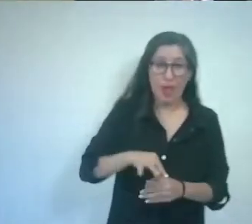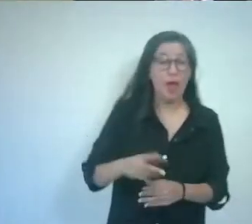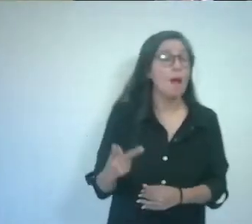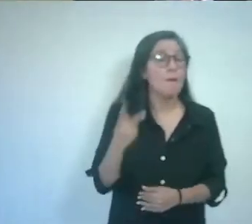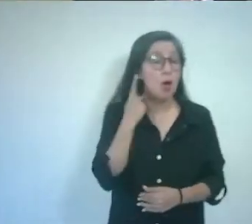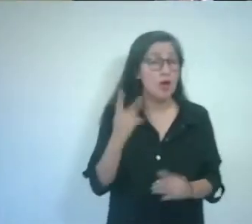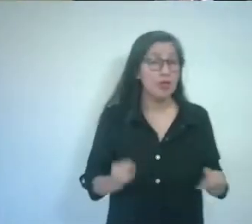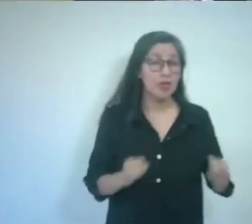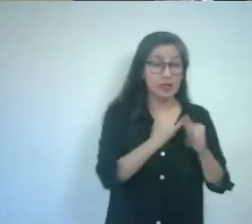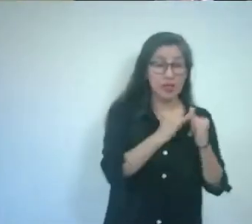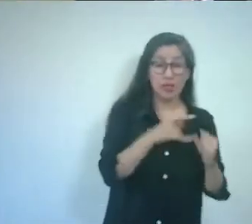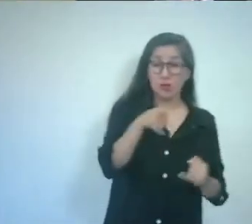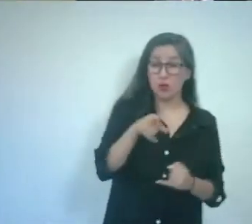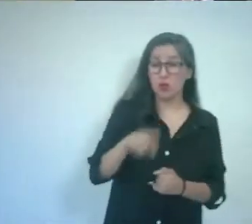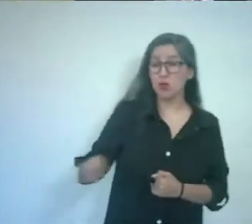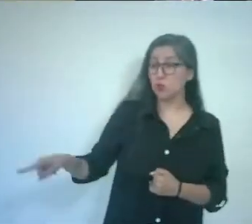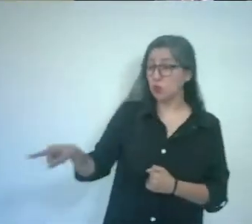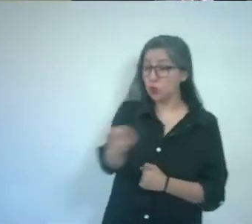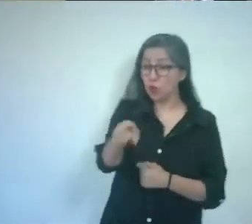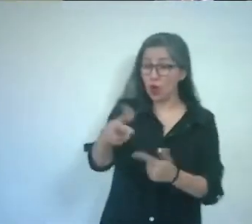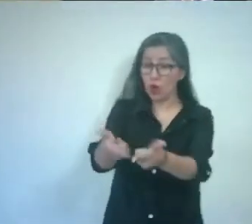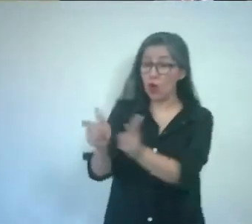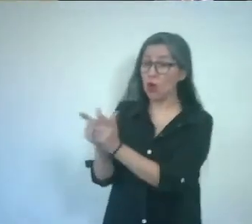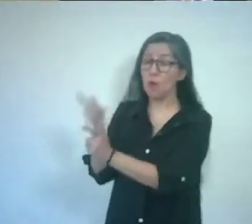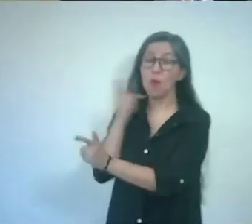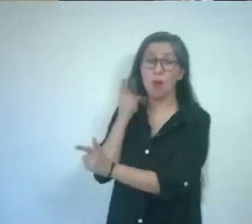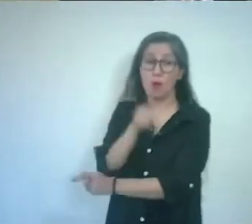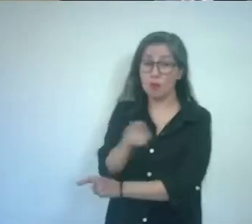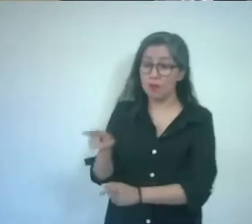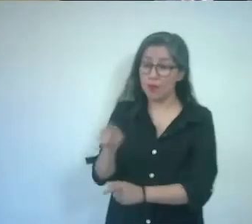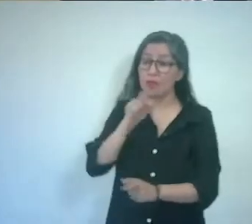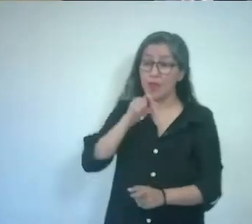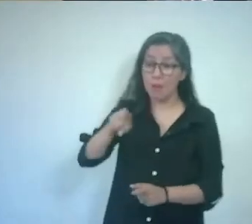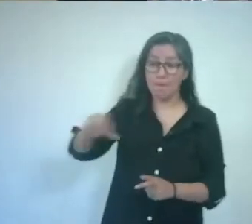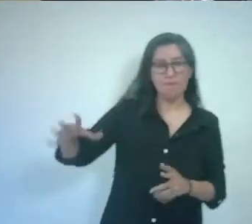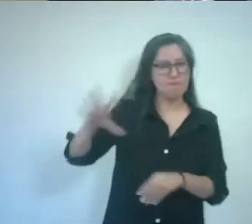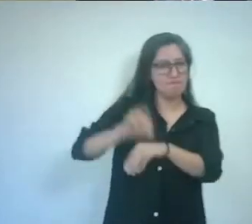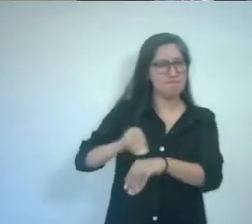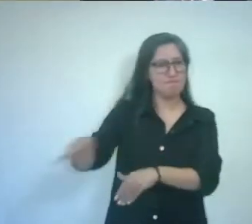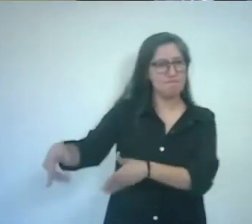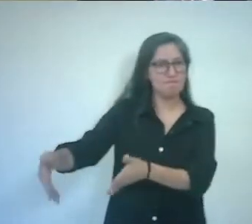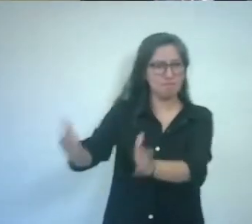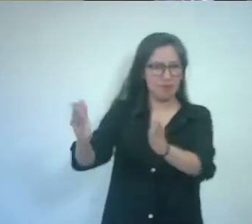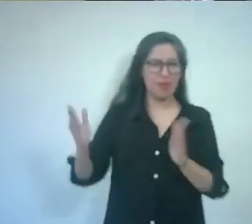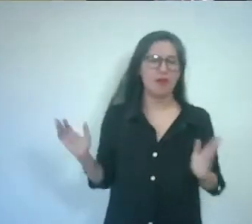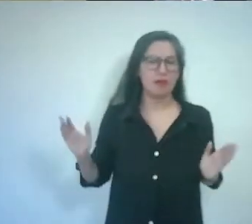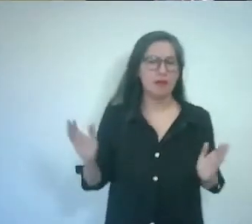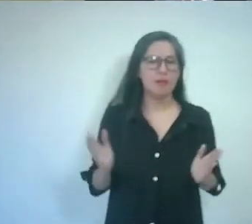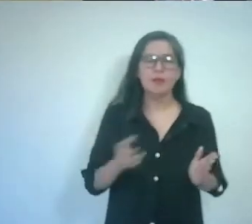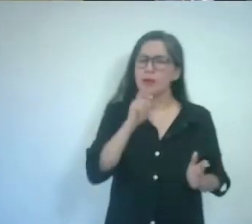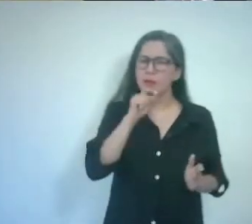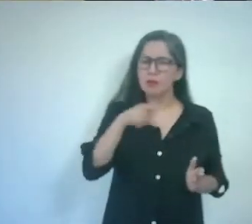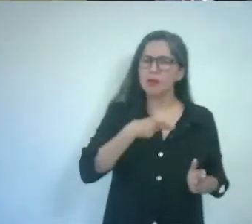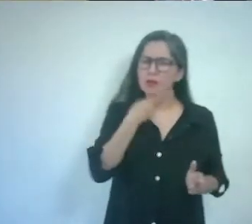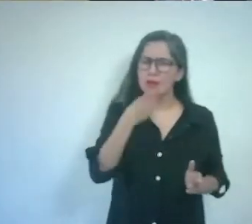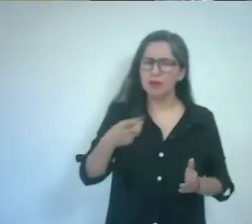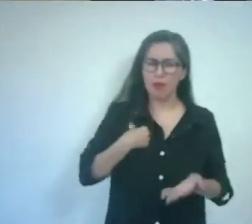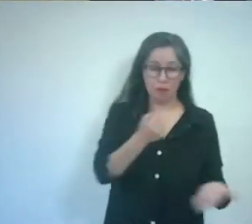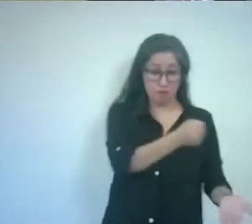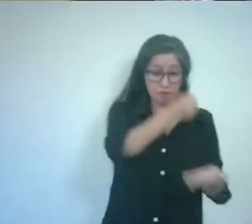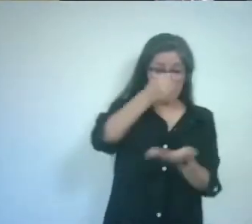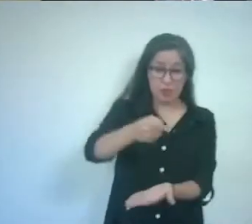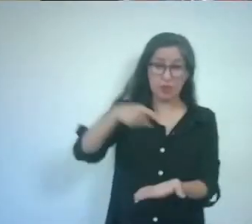e institucionales que ustedes como partidos políticos también nos permiten. Y sobre esto quiero pronunciarme también en la parte